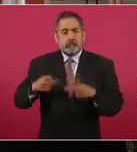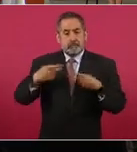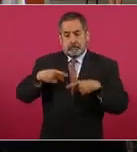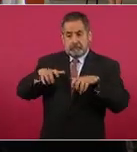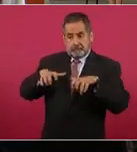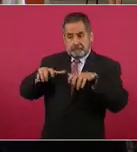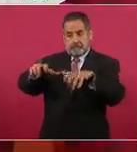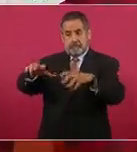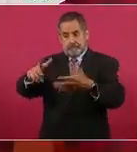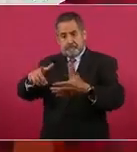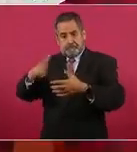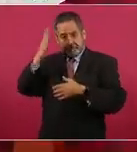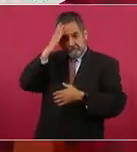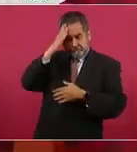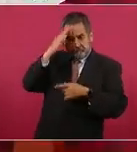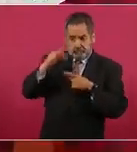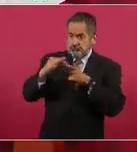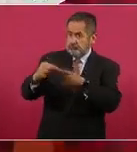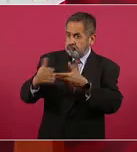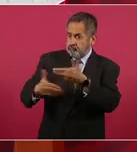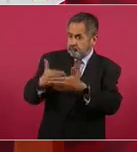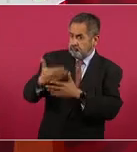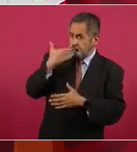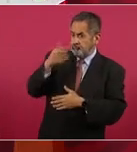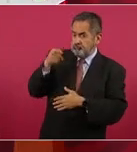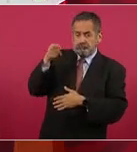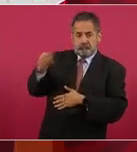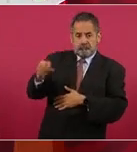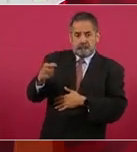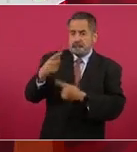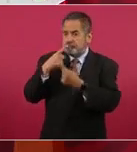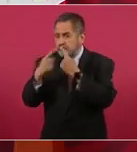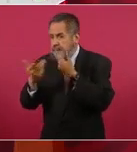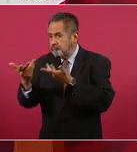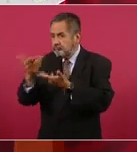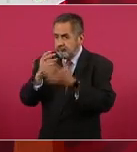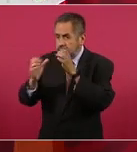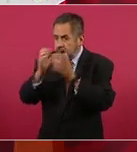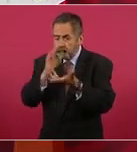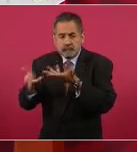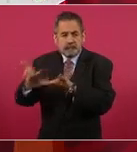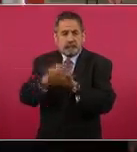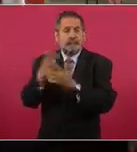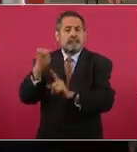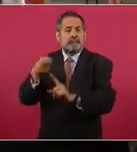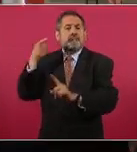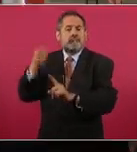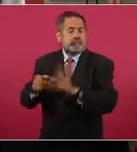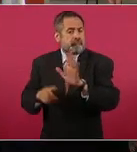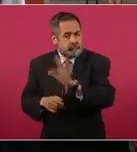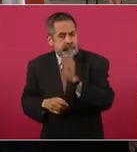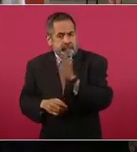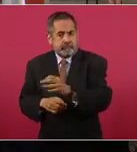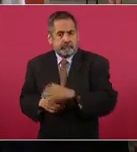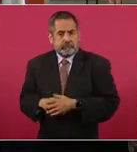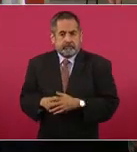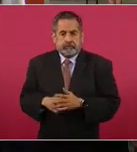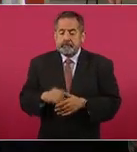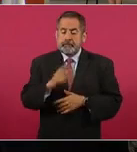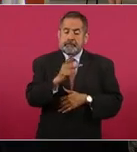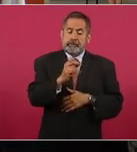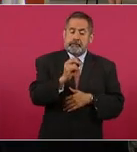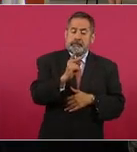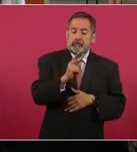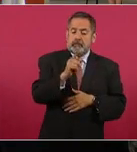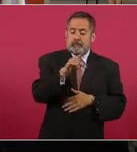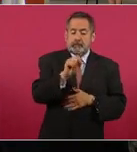adelante sus cosas y en diálogo y es soberano, ¿no es cierto?, la soberanía del pueblo. El populismo es una ideología que